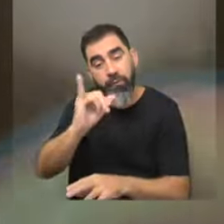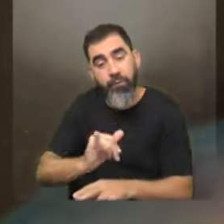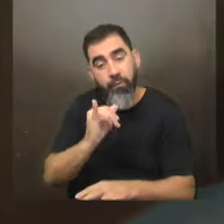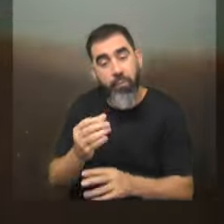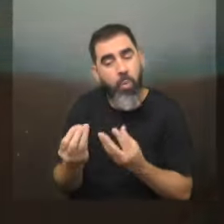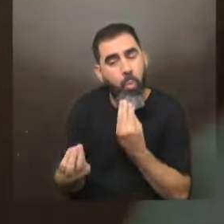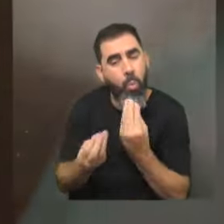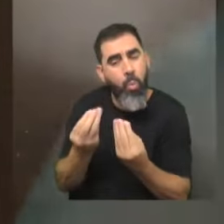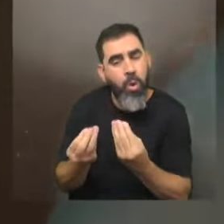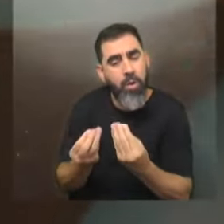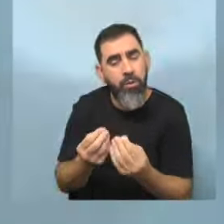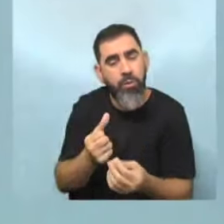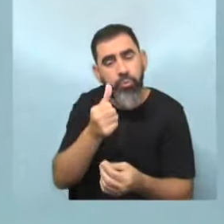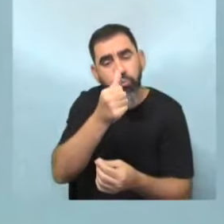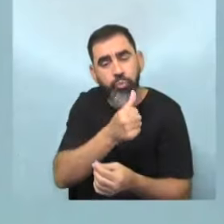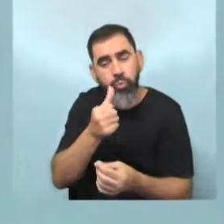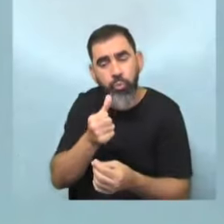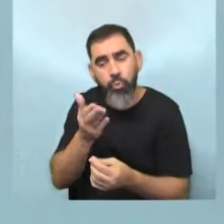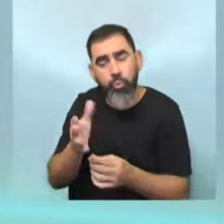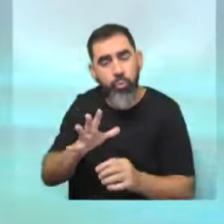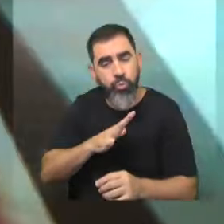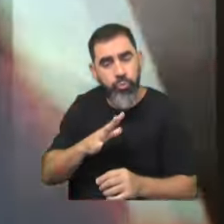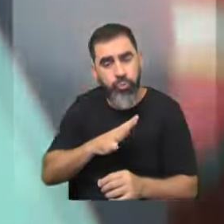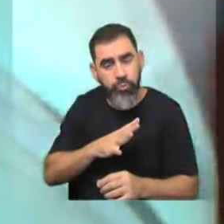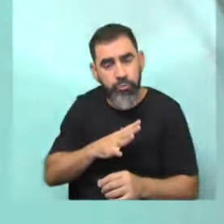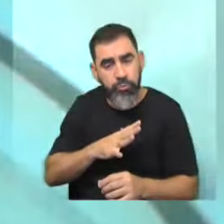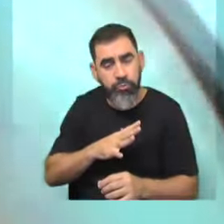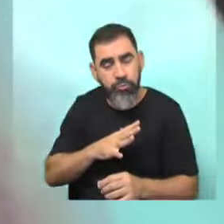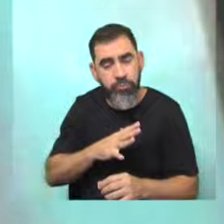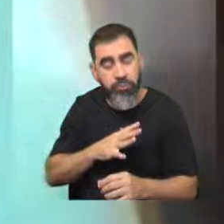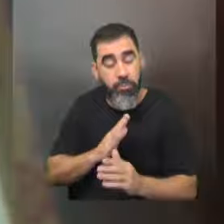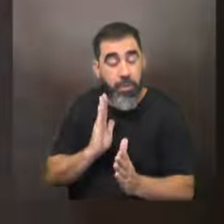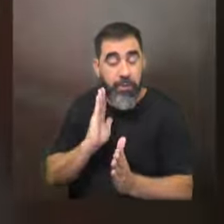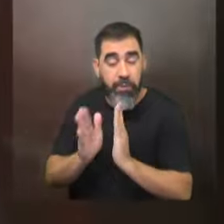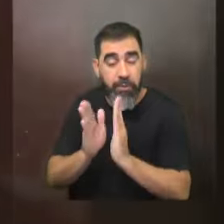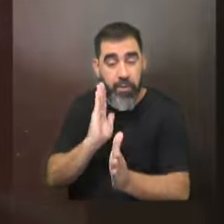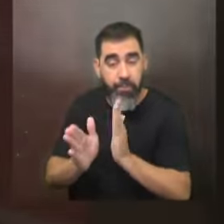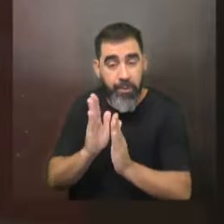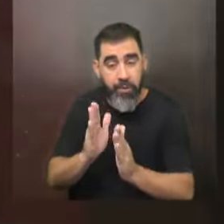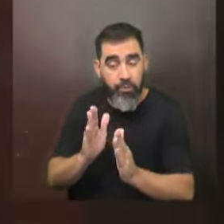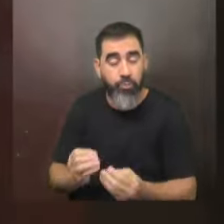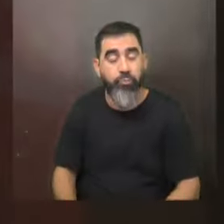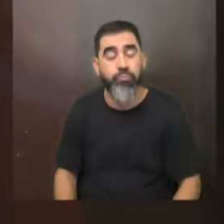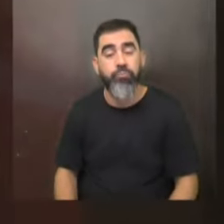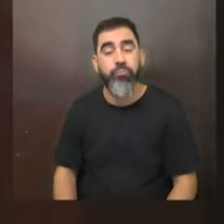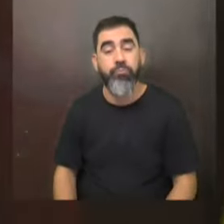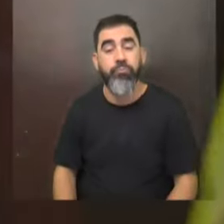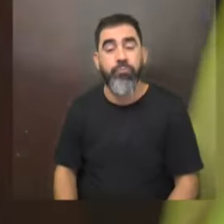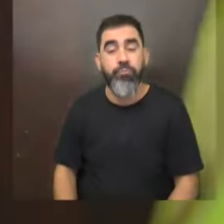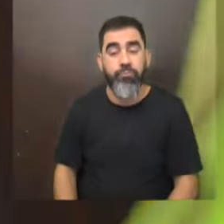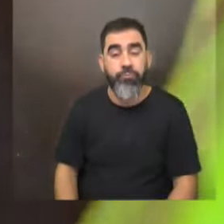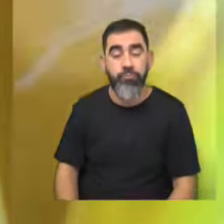¿cuáles son las alternativas con las que contamos o con las que cuentan quienes transitan la adolescencia para tratar de evitar las